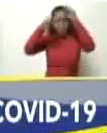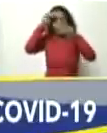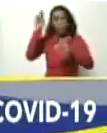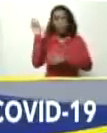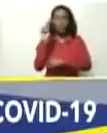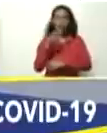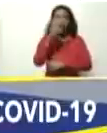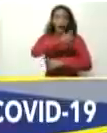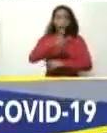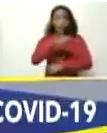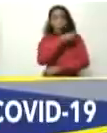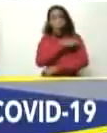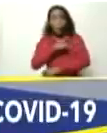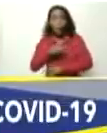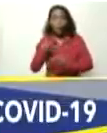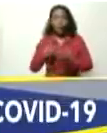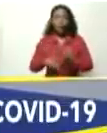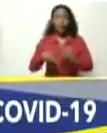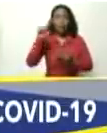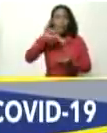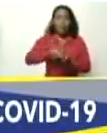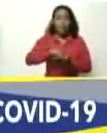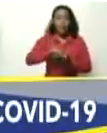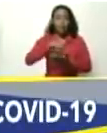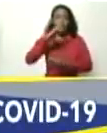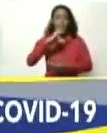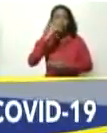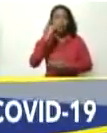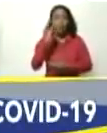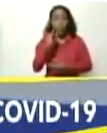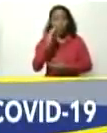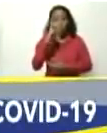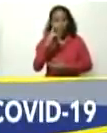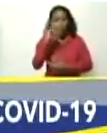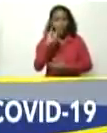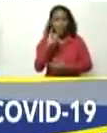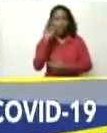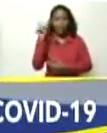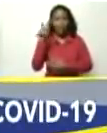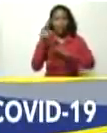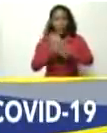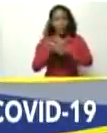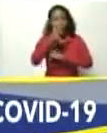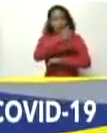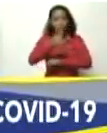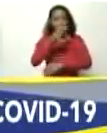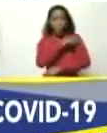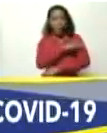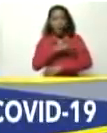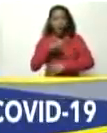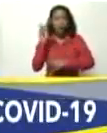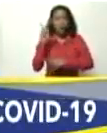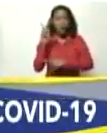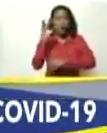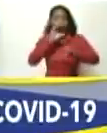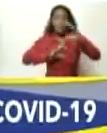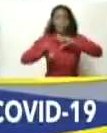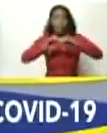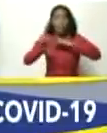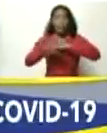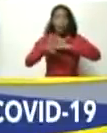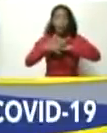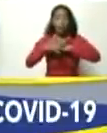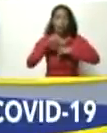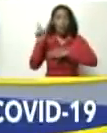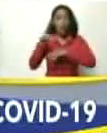en cada hospital, en cada centro de diagnóstico integral, en cada CAT, con la ciencia y tecnología, y tiene